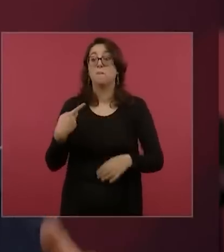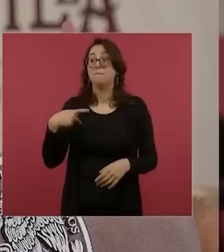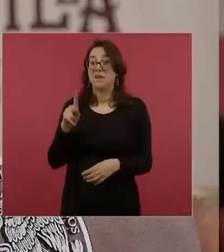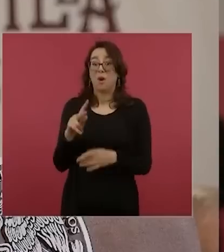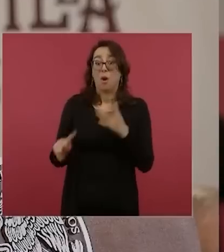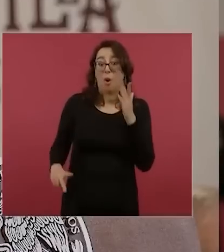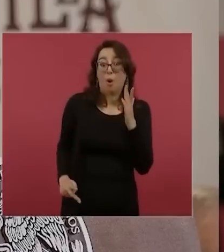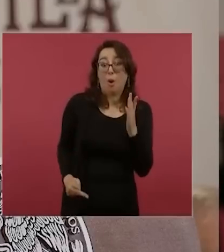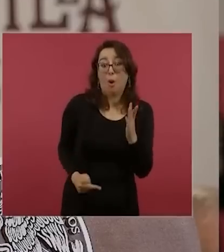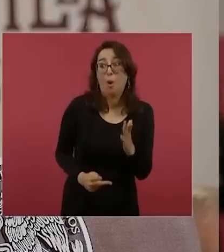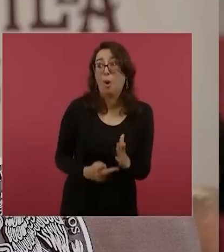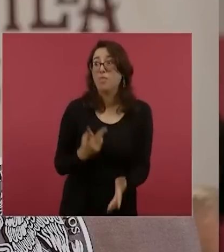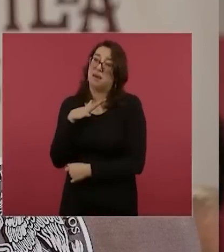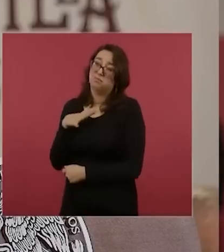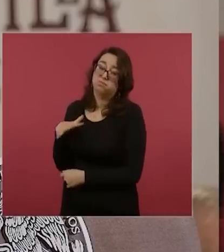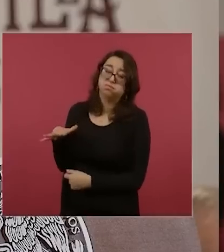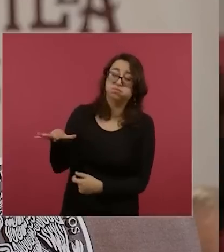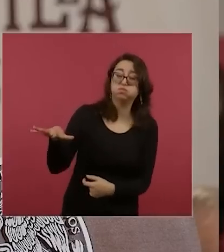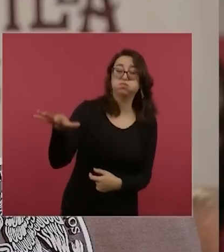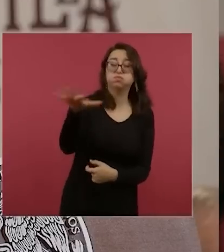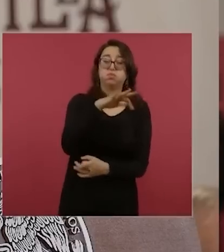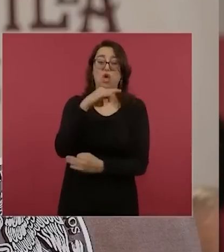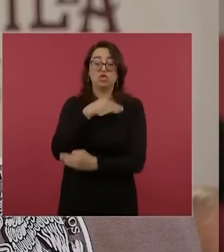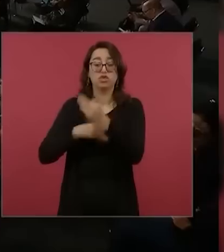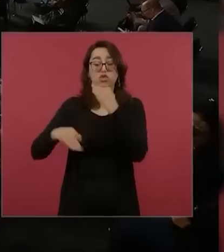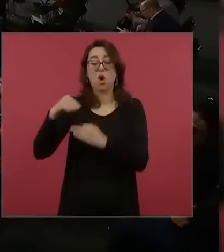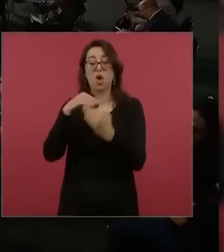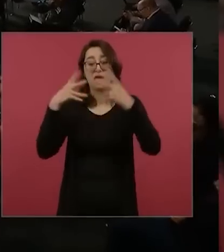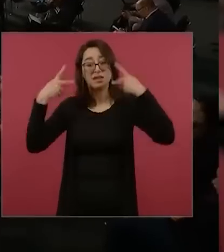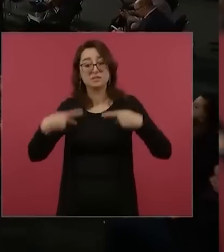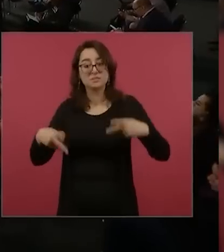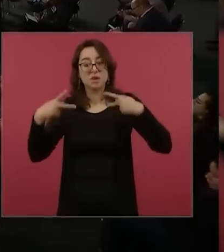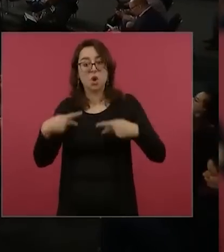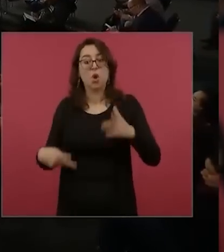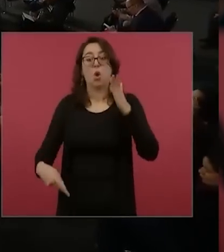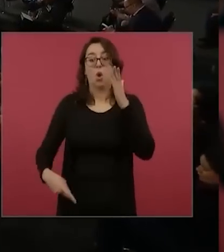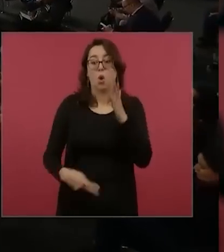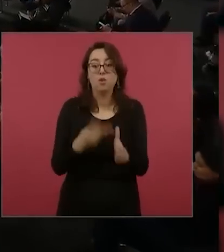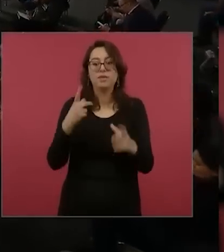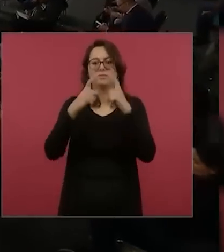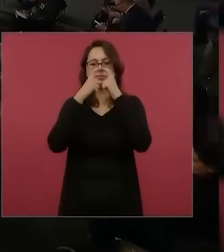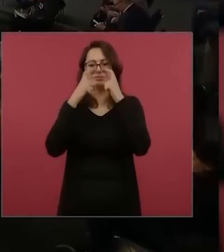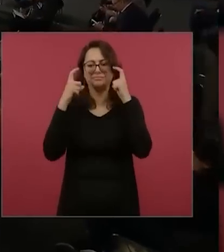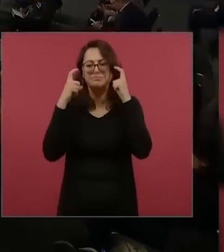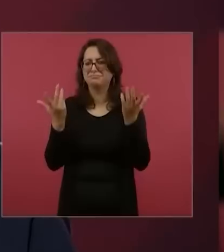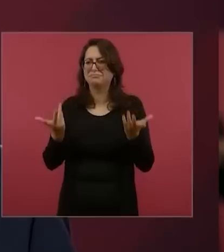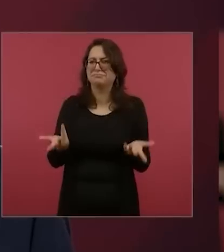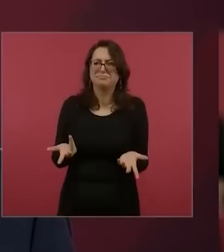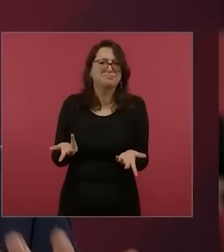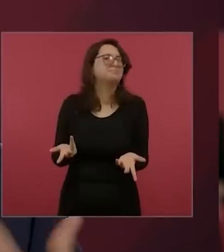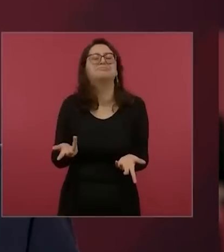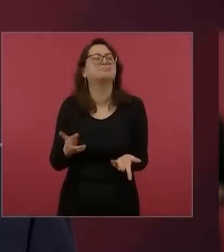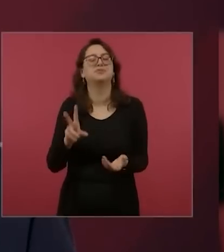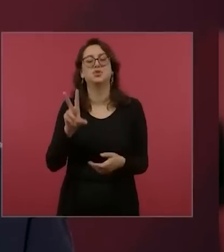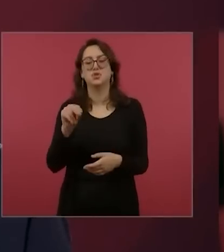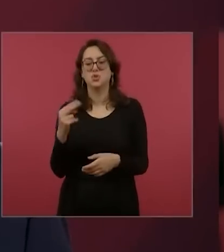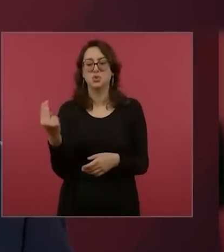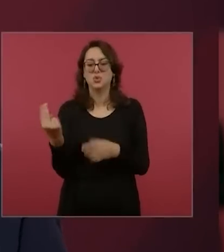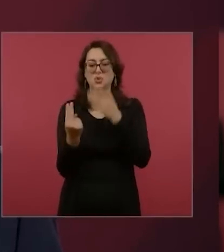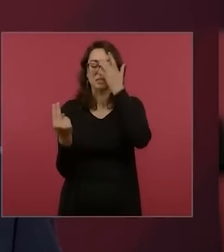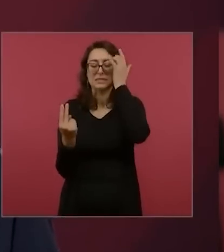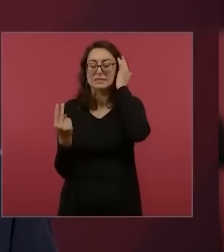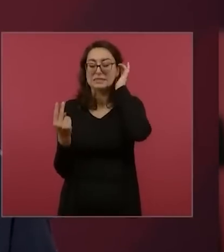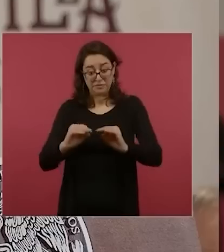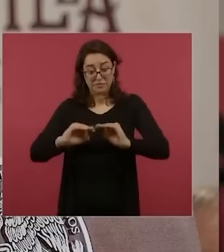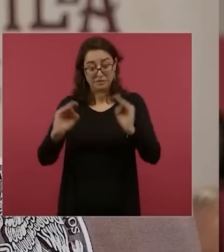masivo, intensivo, en un momento dado, porque obviamente hay que tomar en cuenta que viene toda la temporada invernal y la tolerancia de